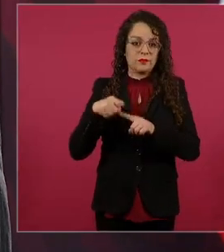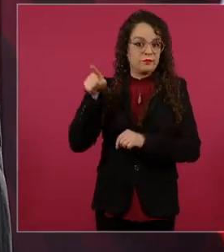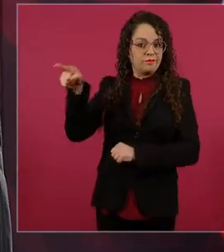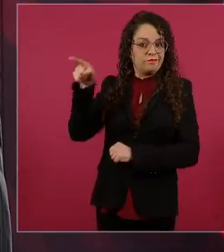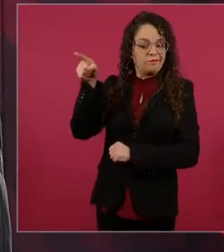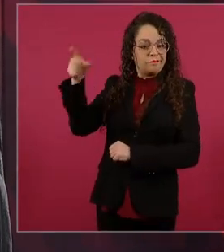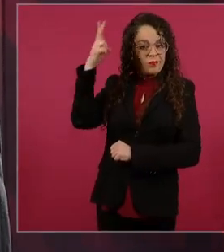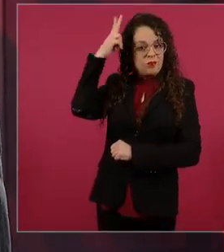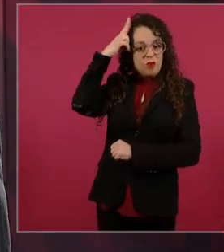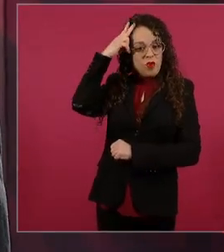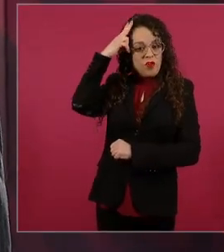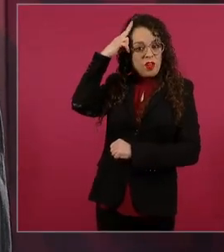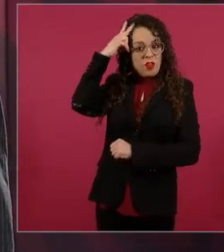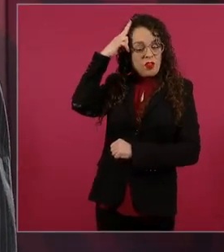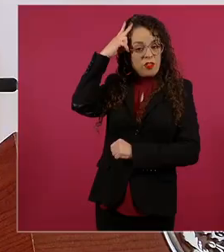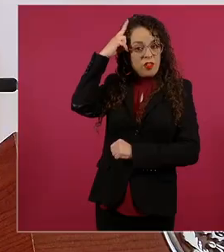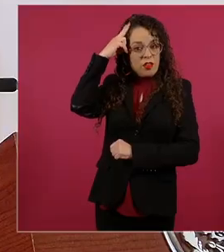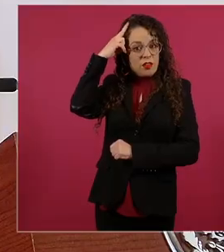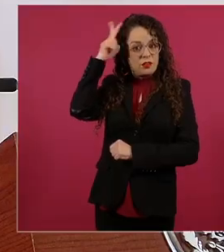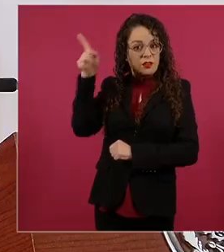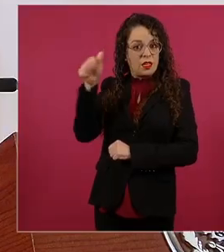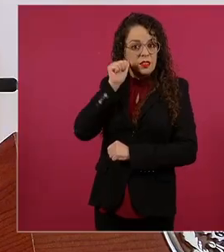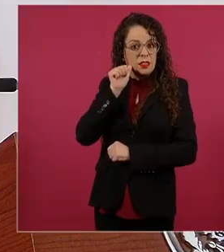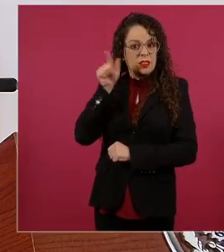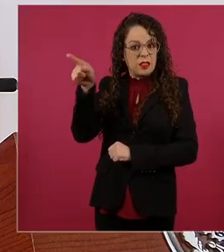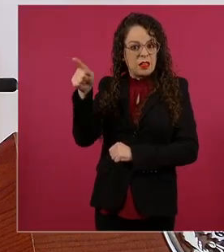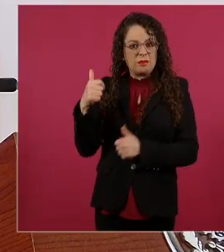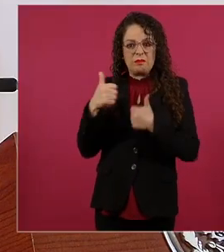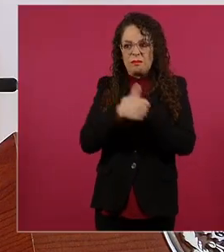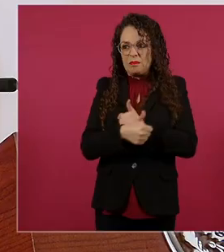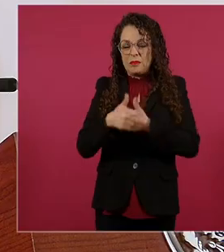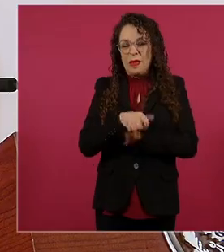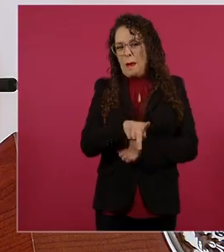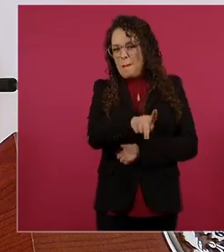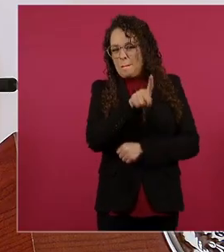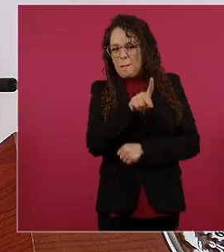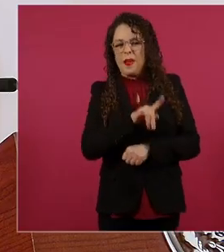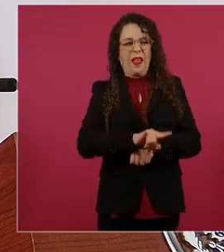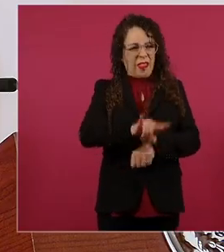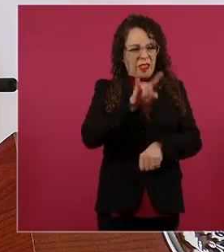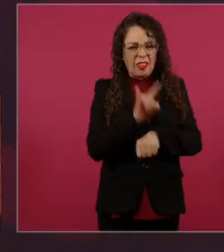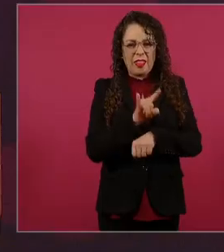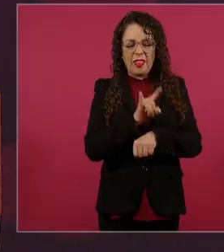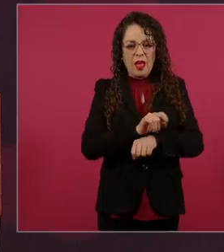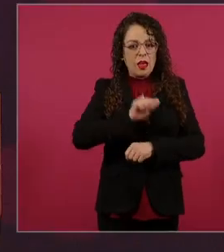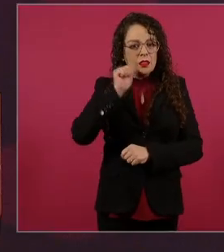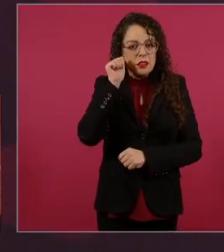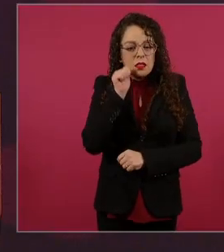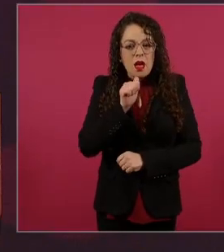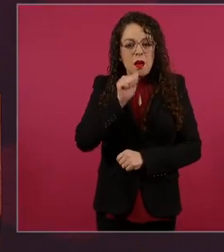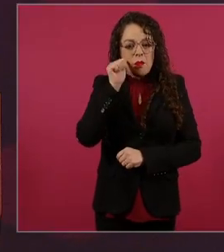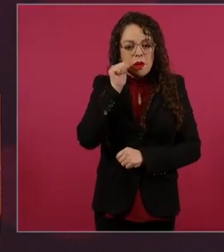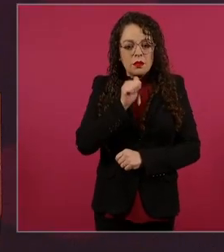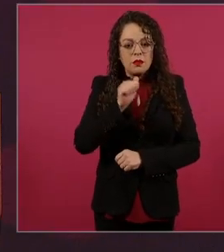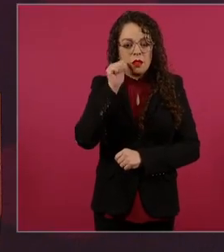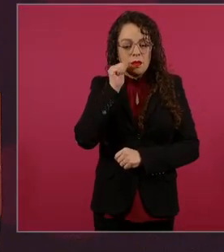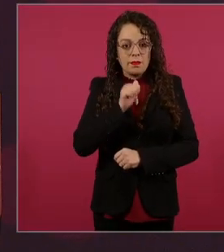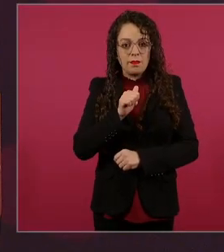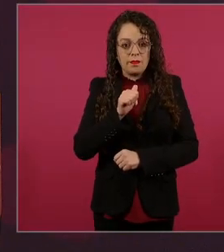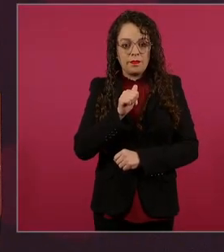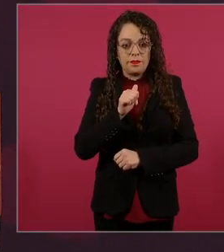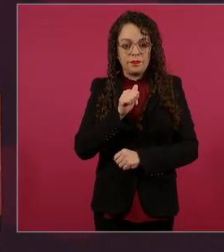de la simulación nunca dejó de informar